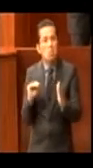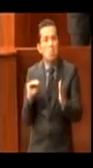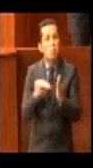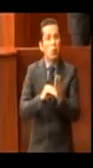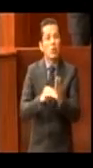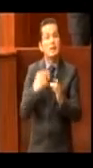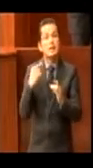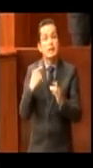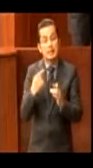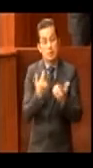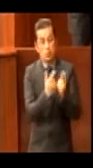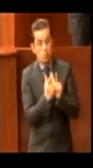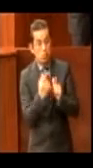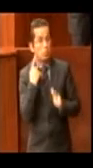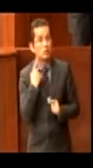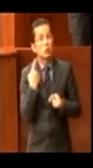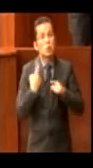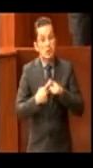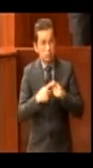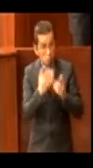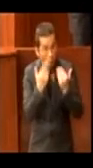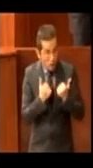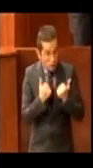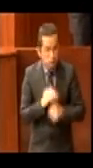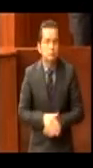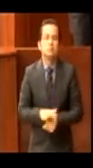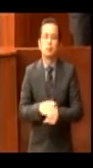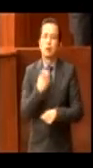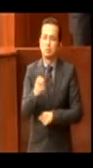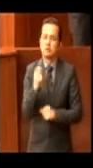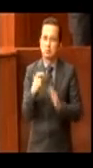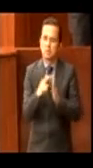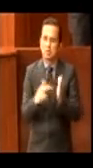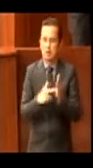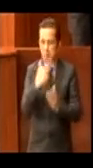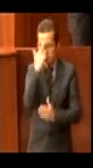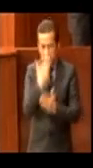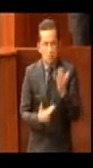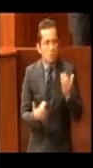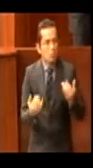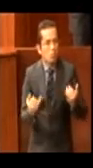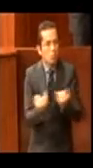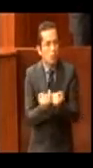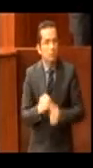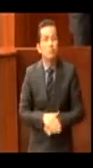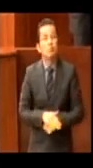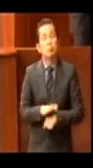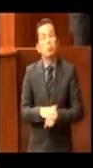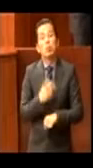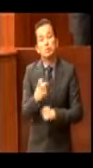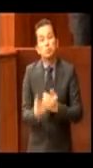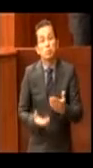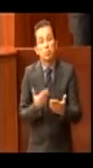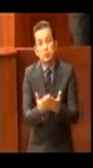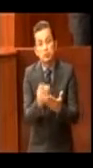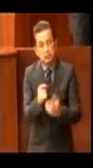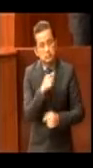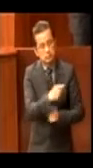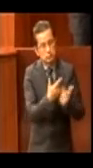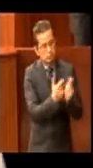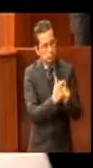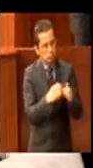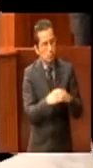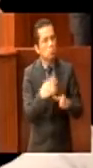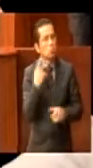del partido emisor también actualiza el uso indebido de la pauta por lo anterior se propone imponer al pri una multa